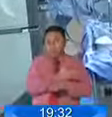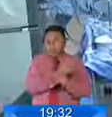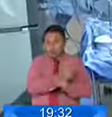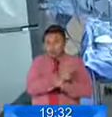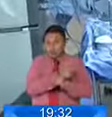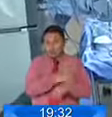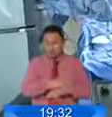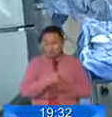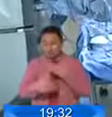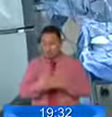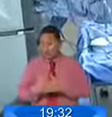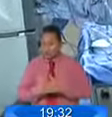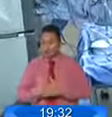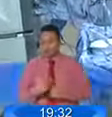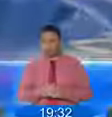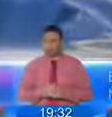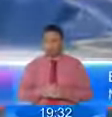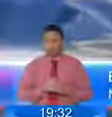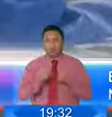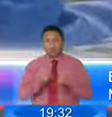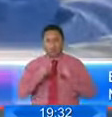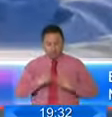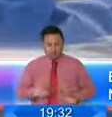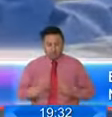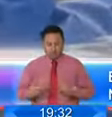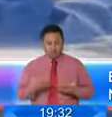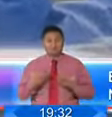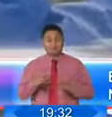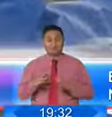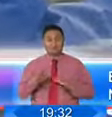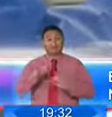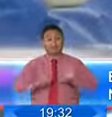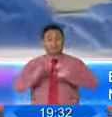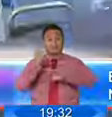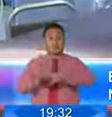Recuerde que el éxito de tener una buena salud está en la prevención